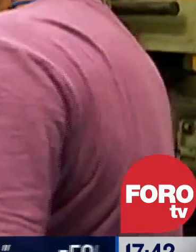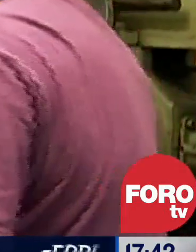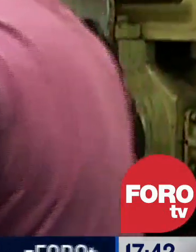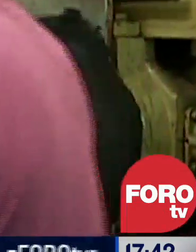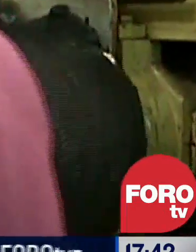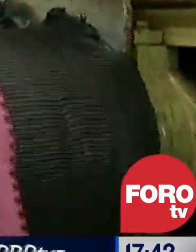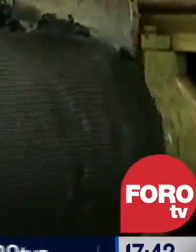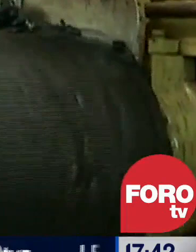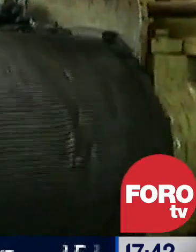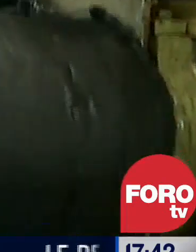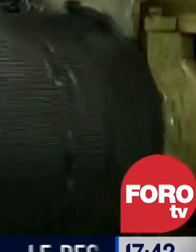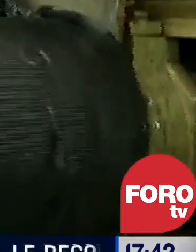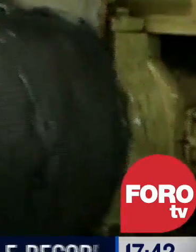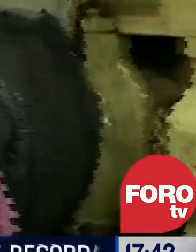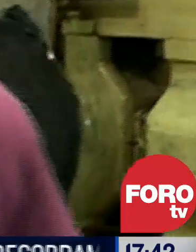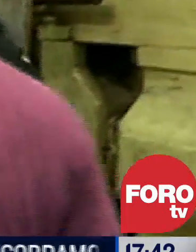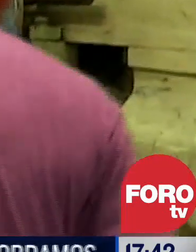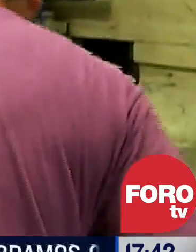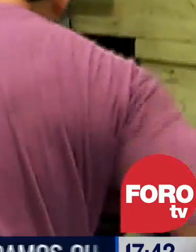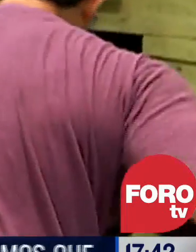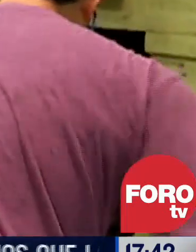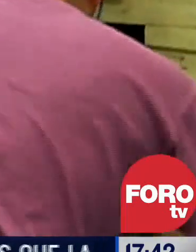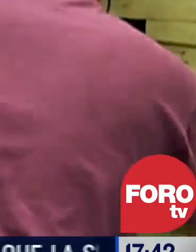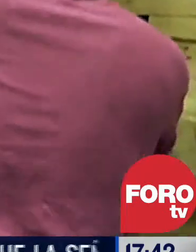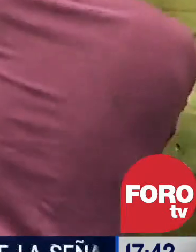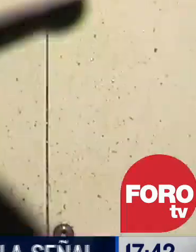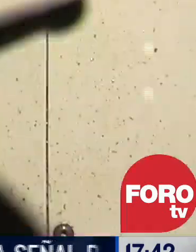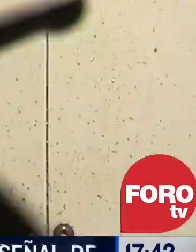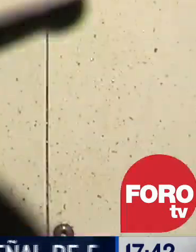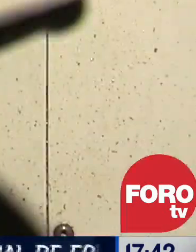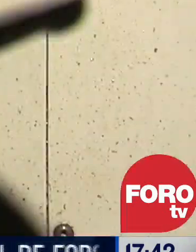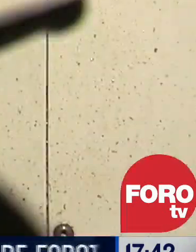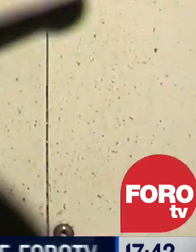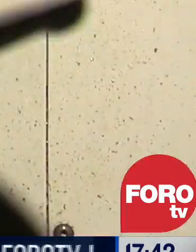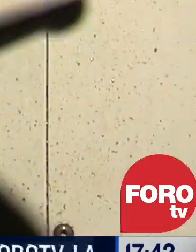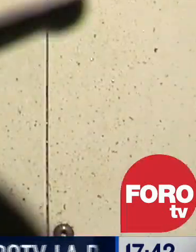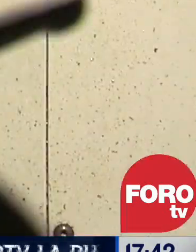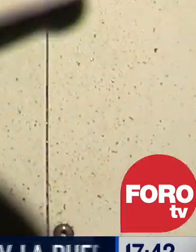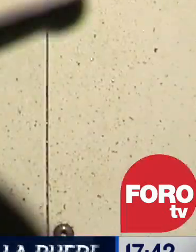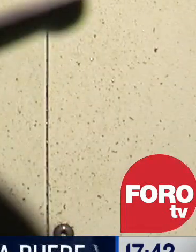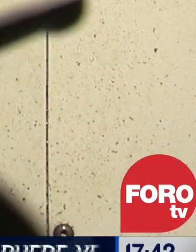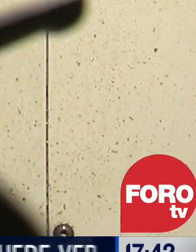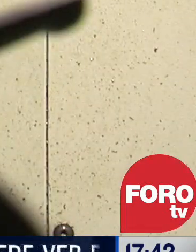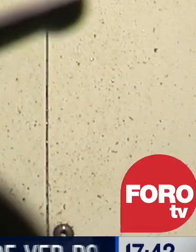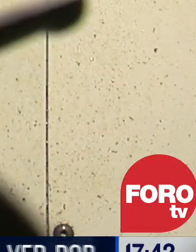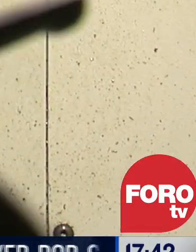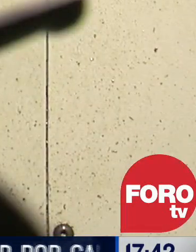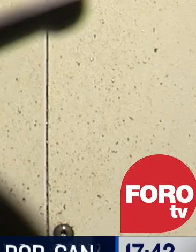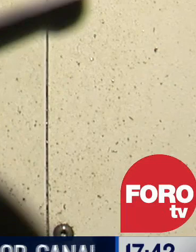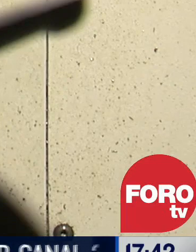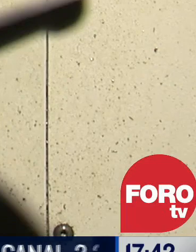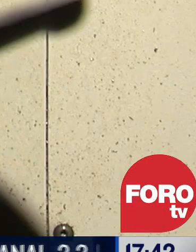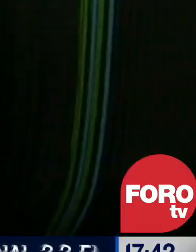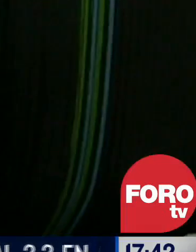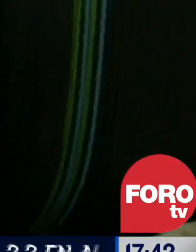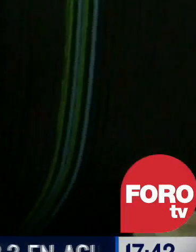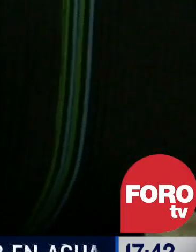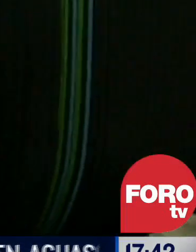de semanas cotizadas para que el trabajador pueda tener una pensión garantizada. Con ello aumentaría